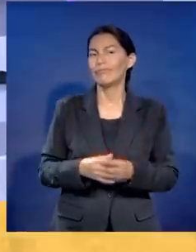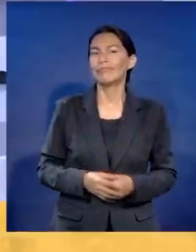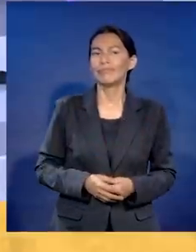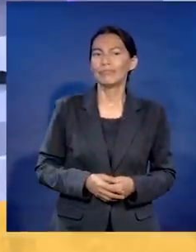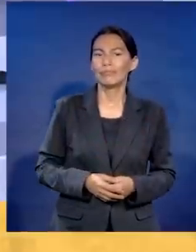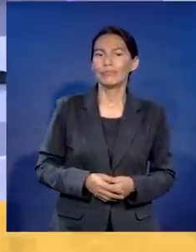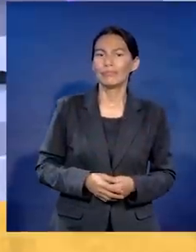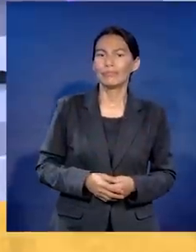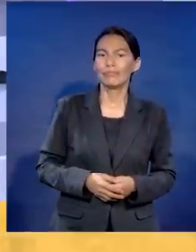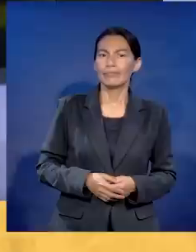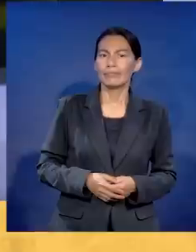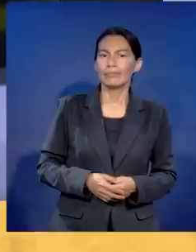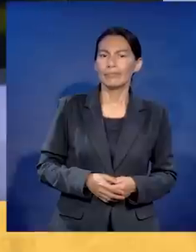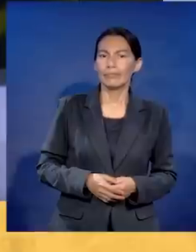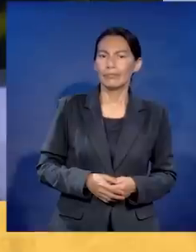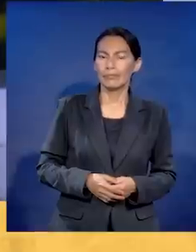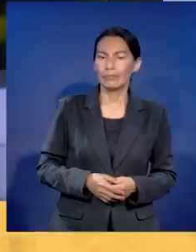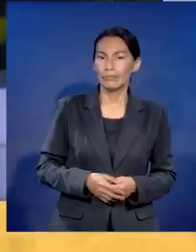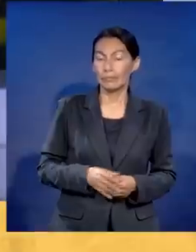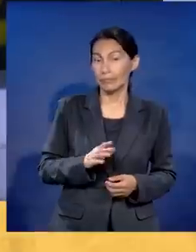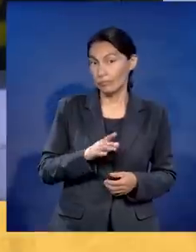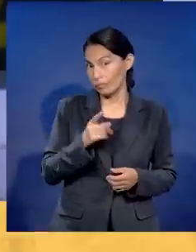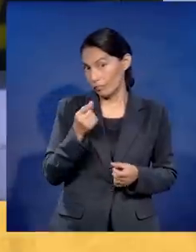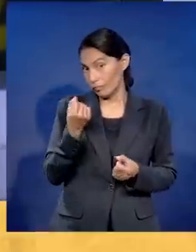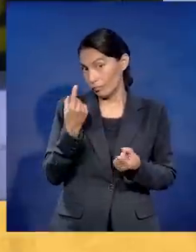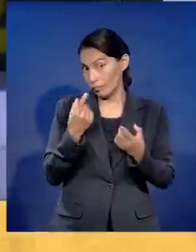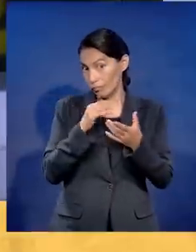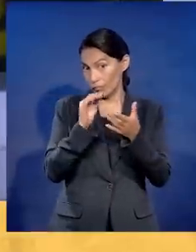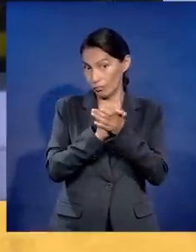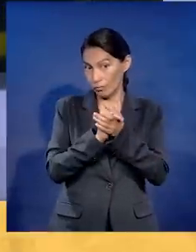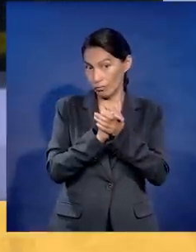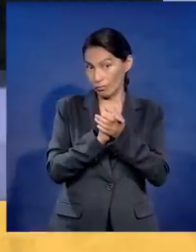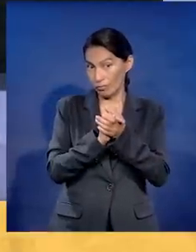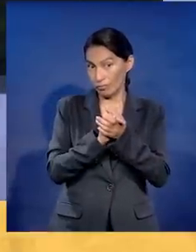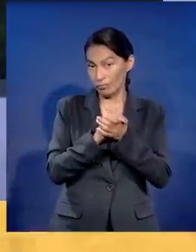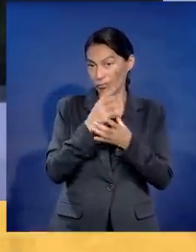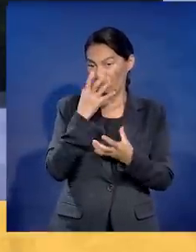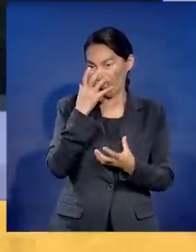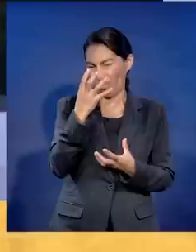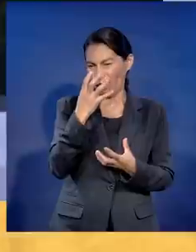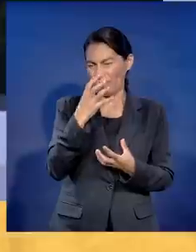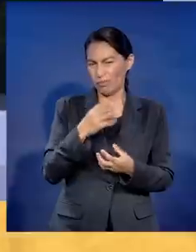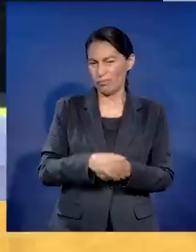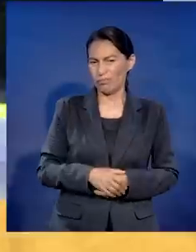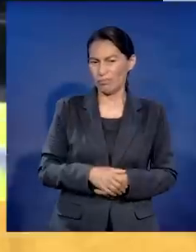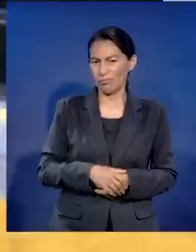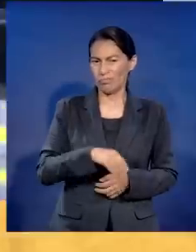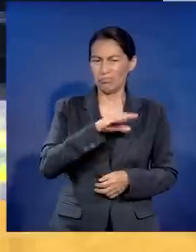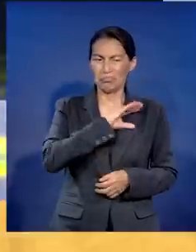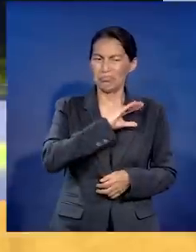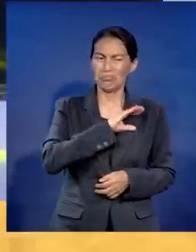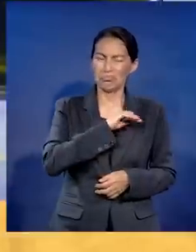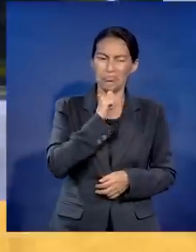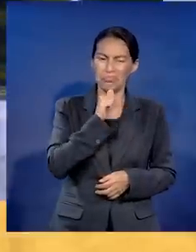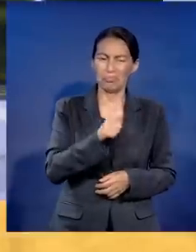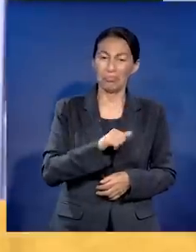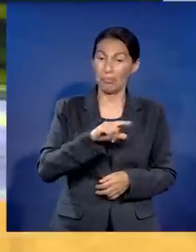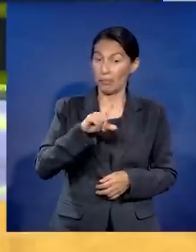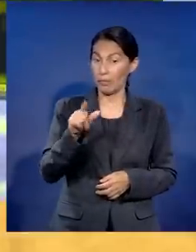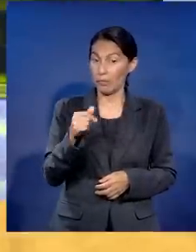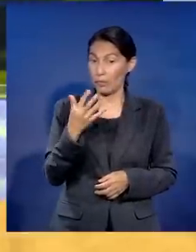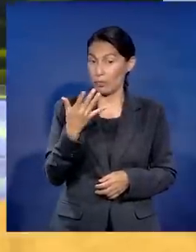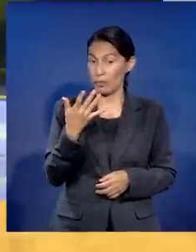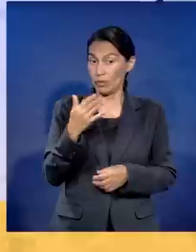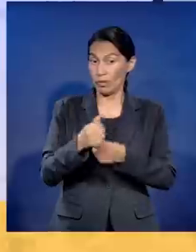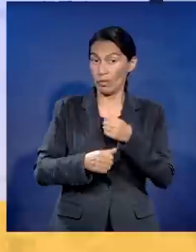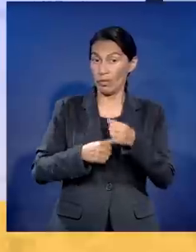Y si usted lo sabe, apuéstele a eso. No sea como aquel marido, seco, parco,